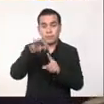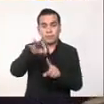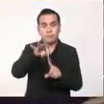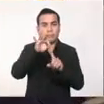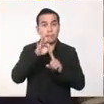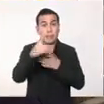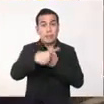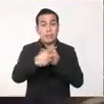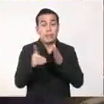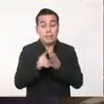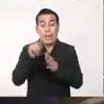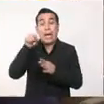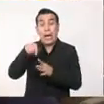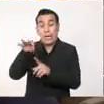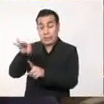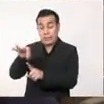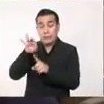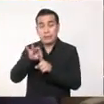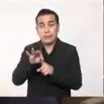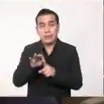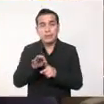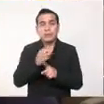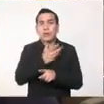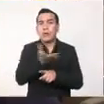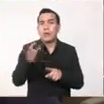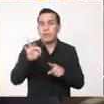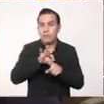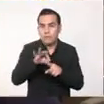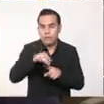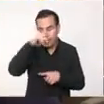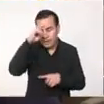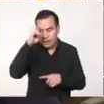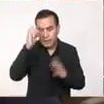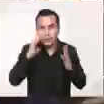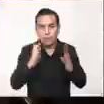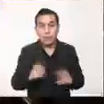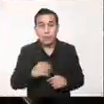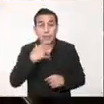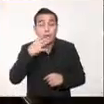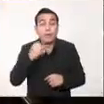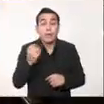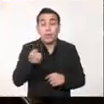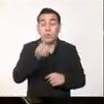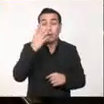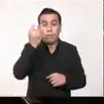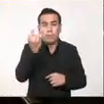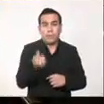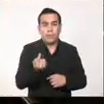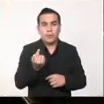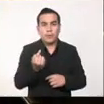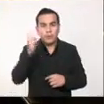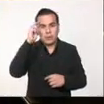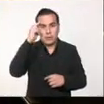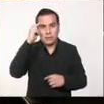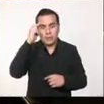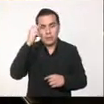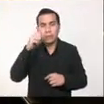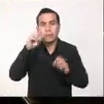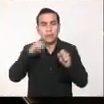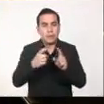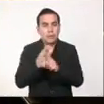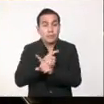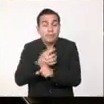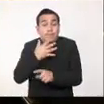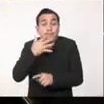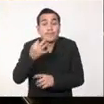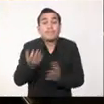estas nuevas personas para que estas nuevas personas elijan a nuevas personas. No elige a las nuevas personas para que dejen a las viejas personas, o no